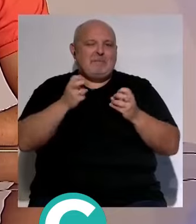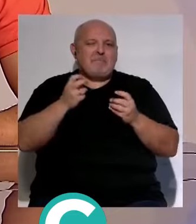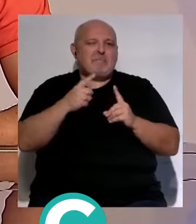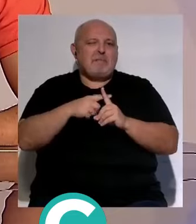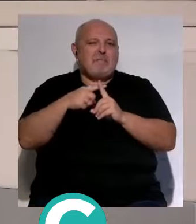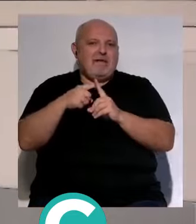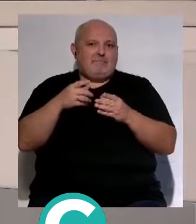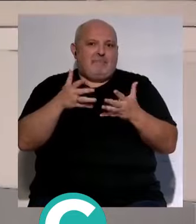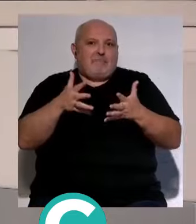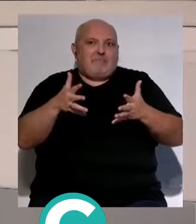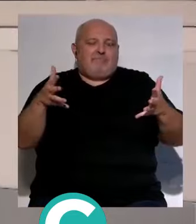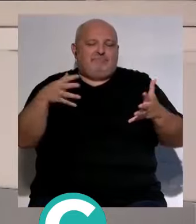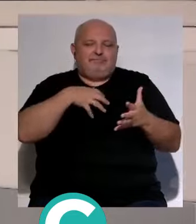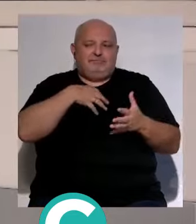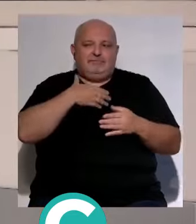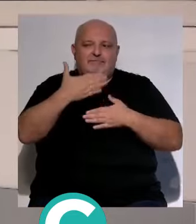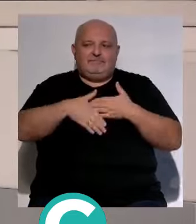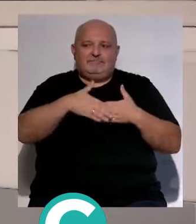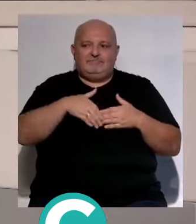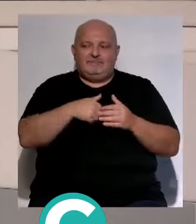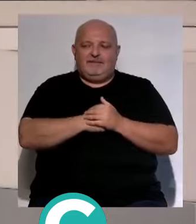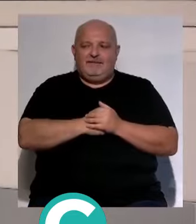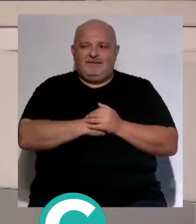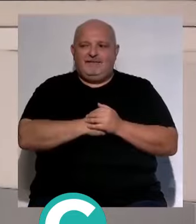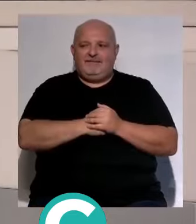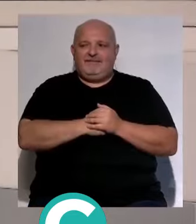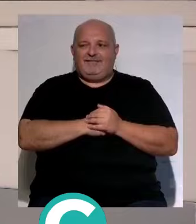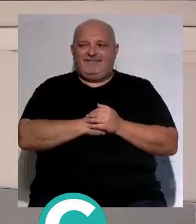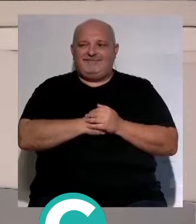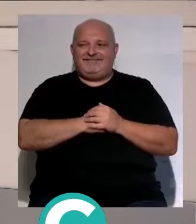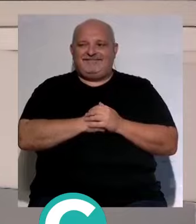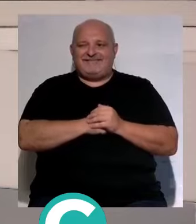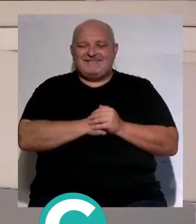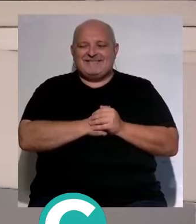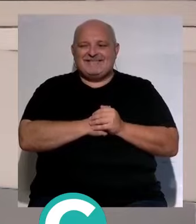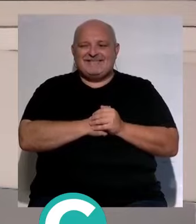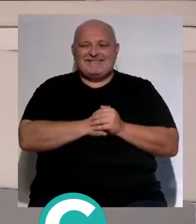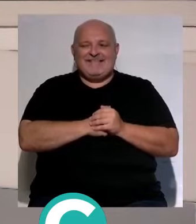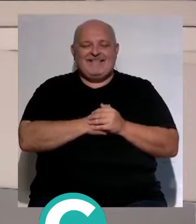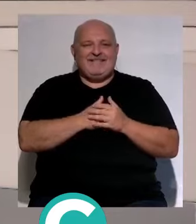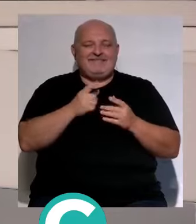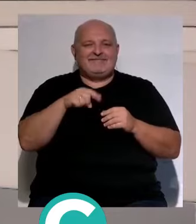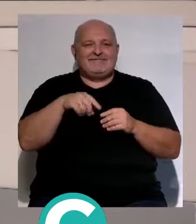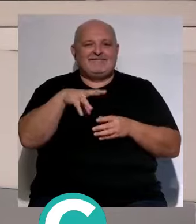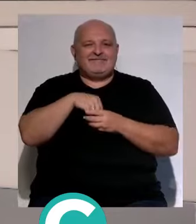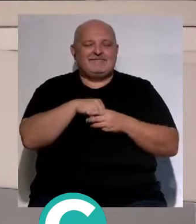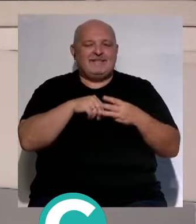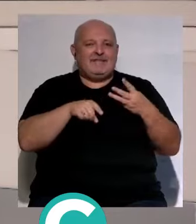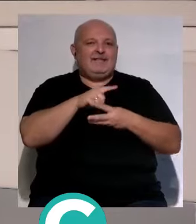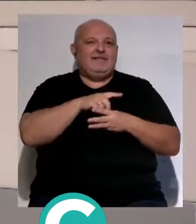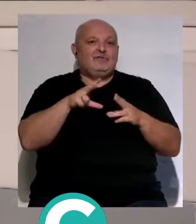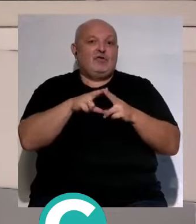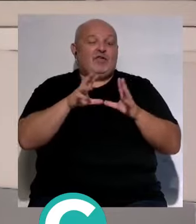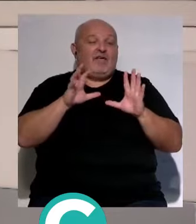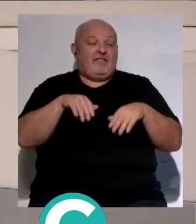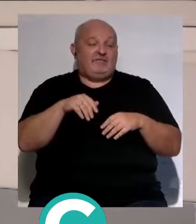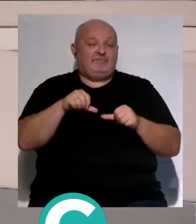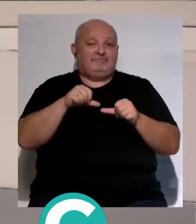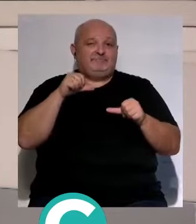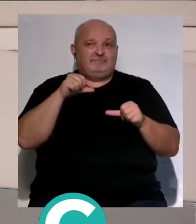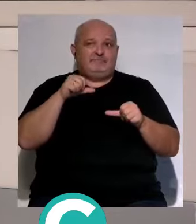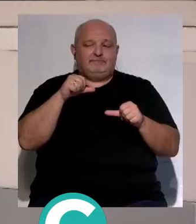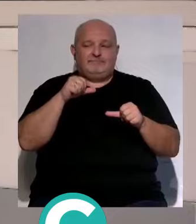hizo la presentación, que llegó a media laguna. Vamos a hablar también, evidentemente, tenemos a tres abonados del Cádiz Club de